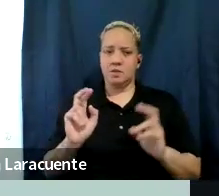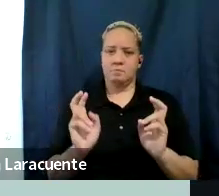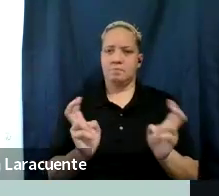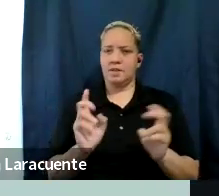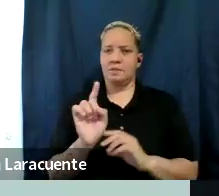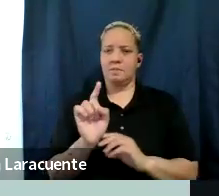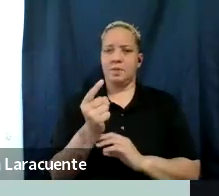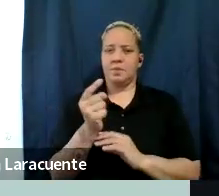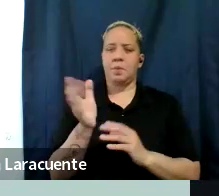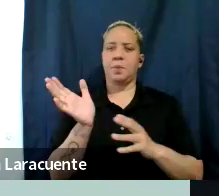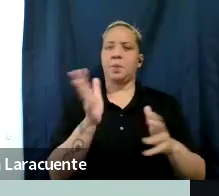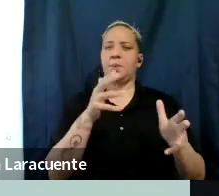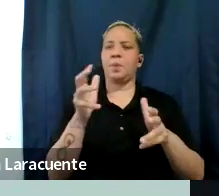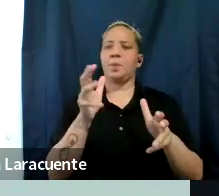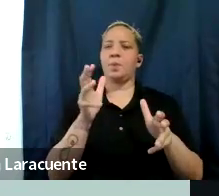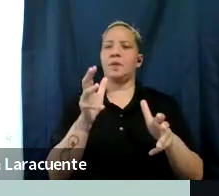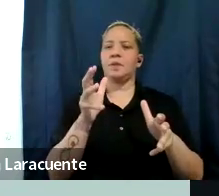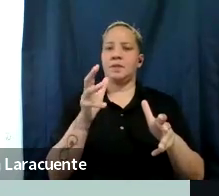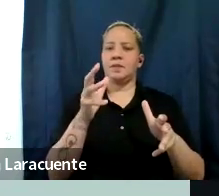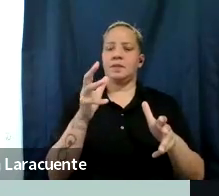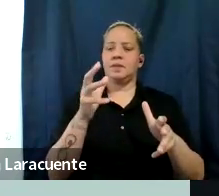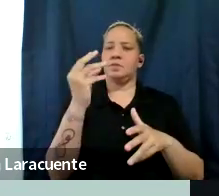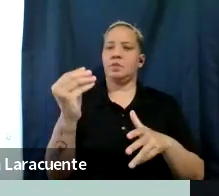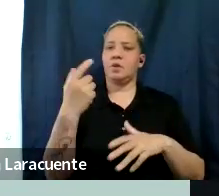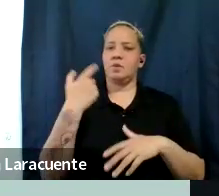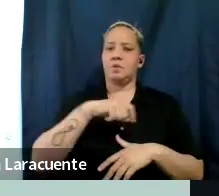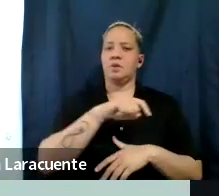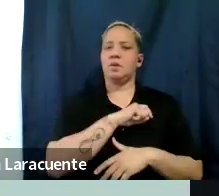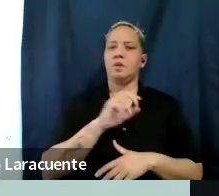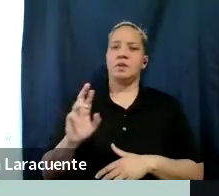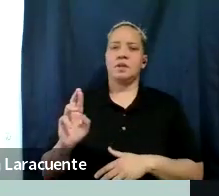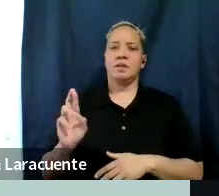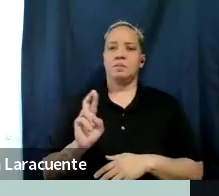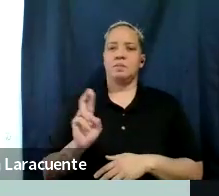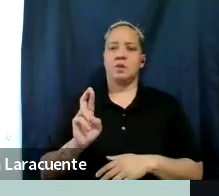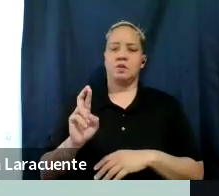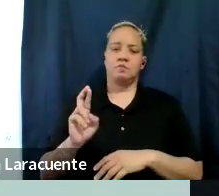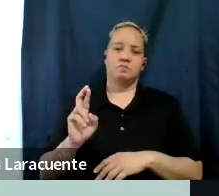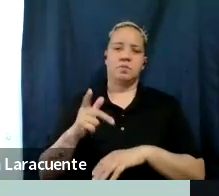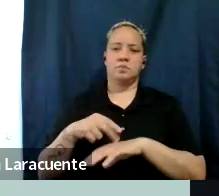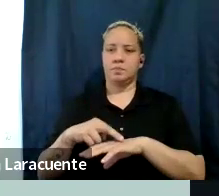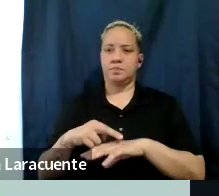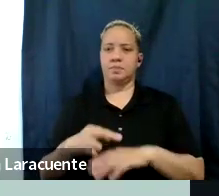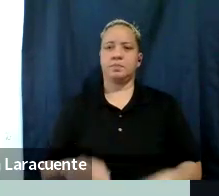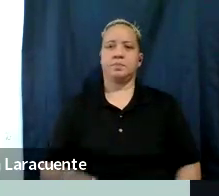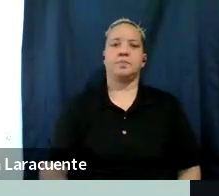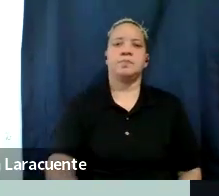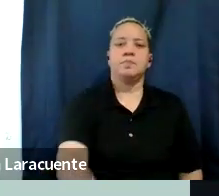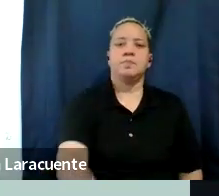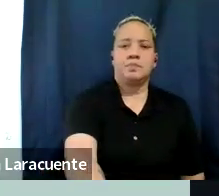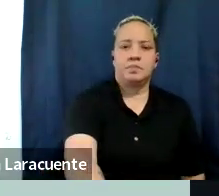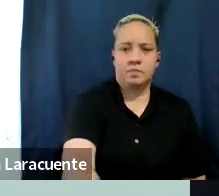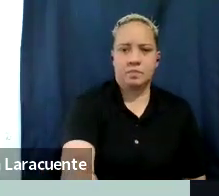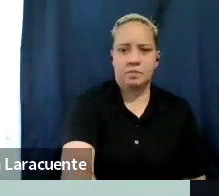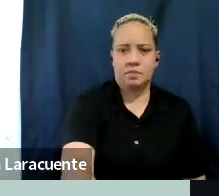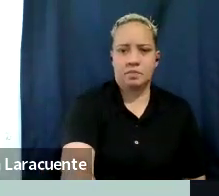primeras brisas del exilio español republicano en la isla. Esto directamente nos coloca en